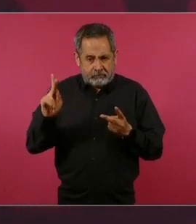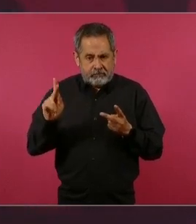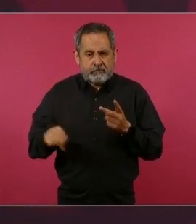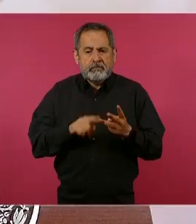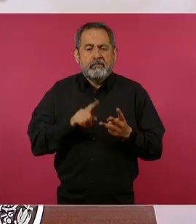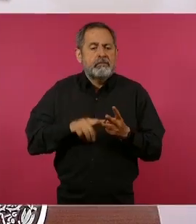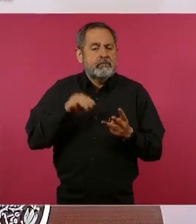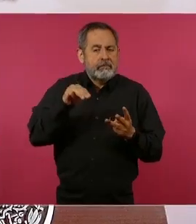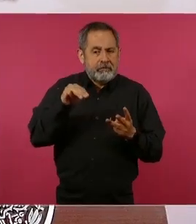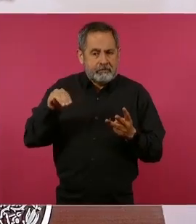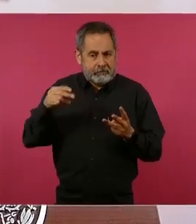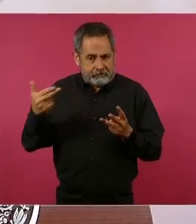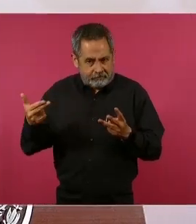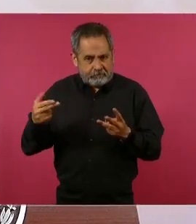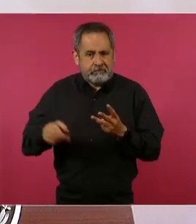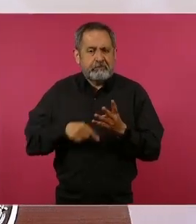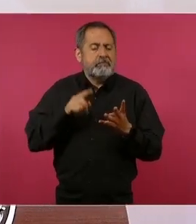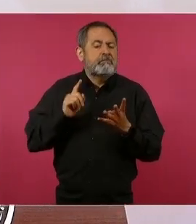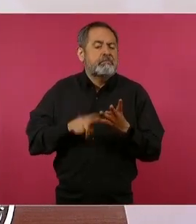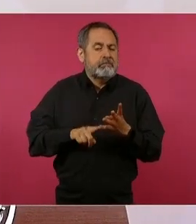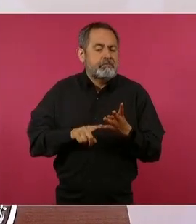con Miguel de la Madrid,